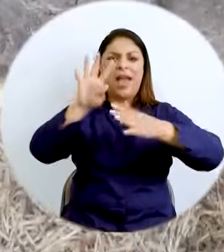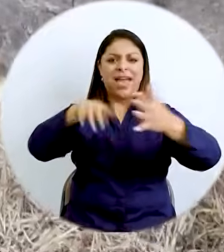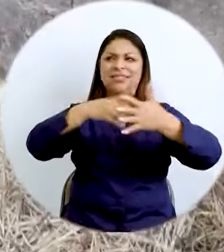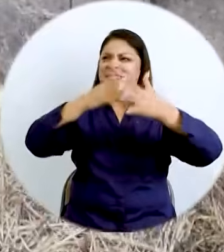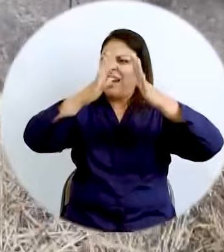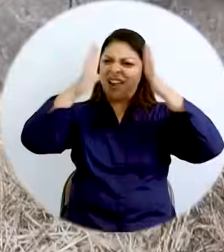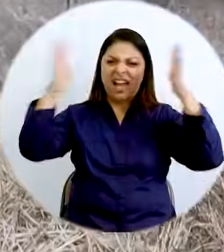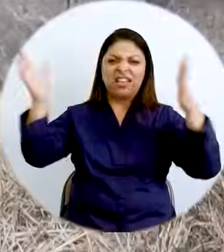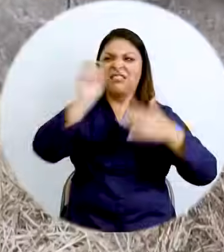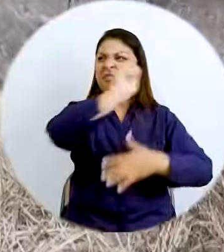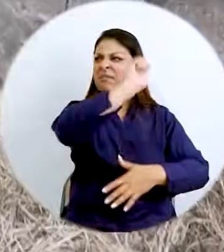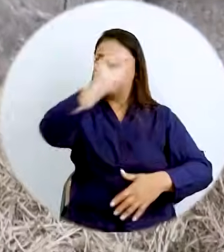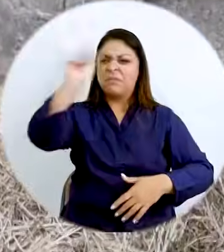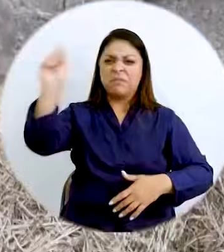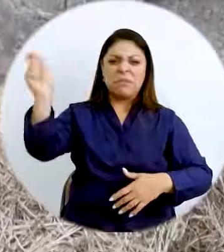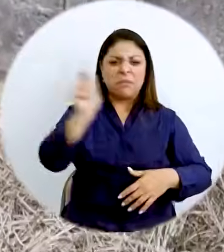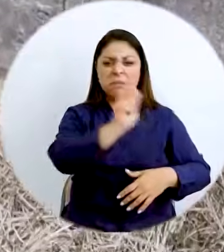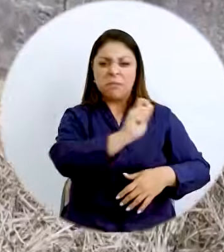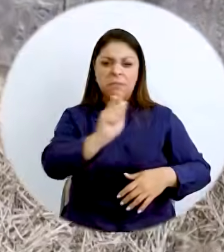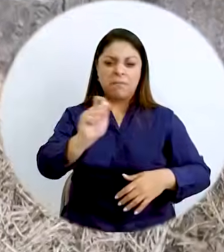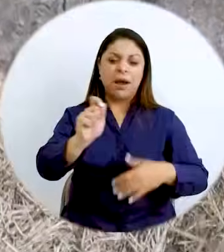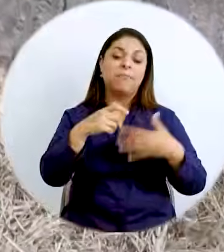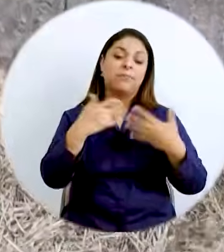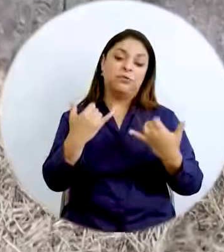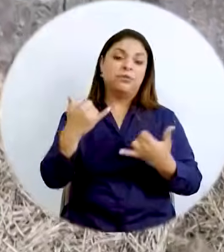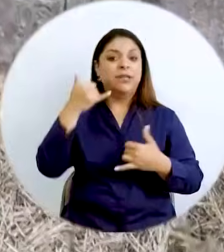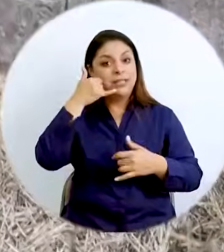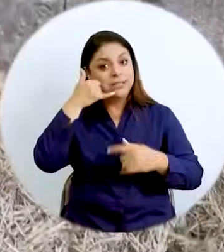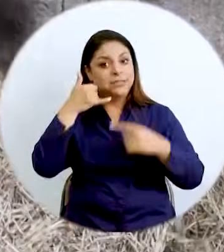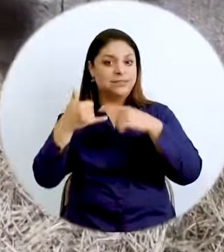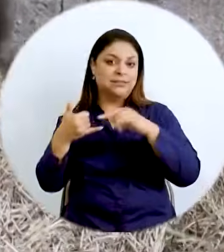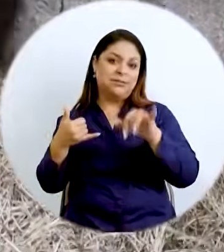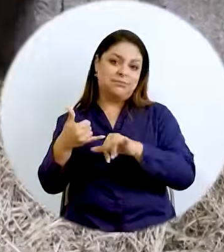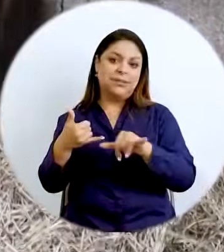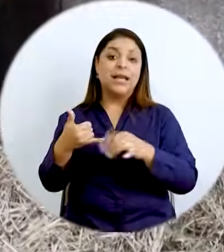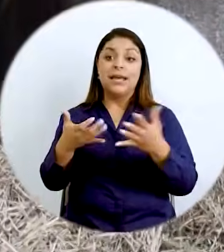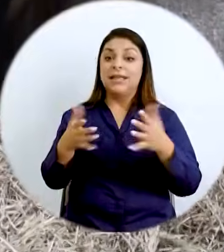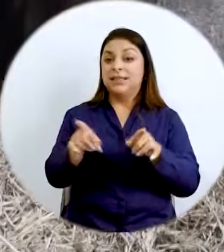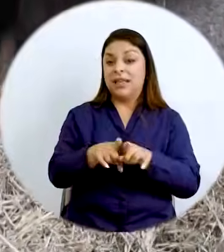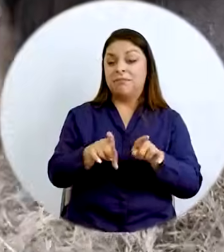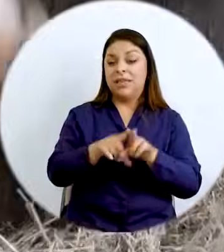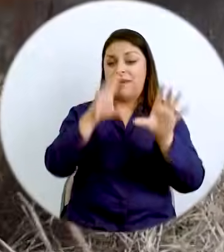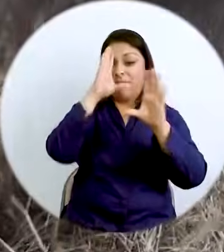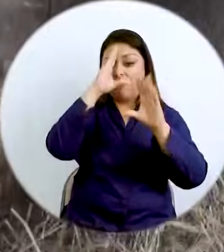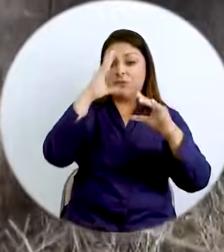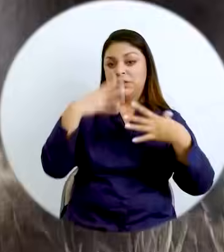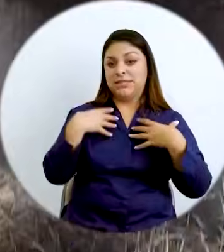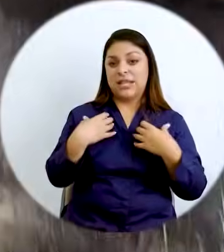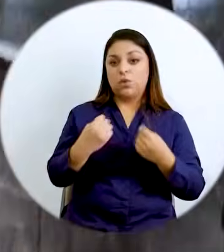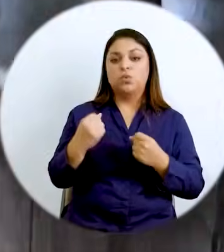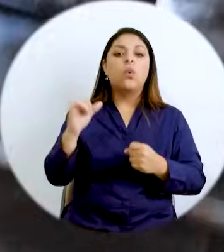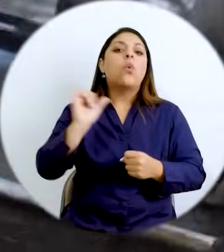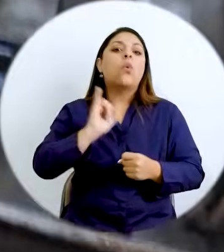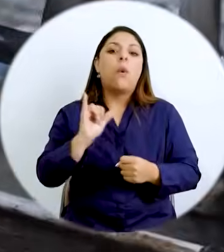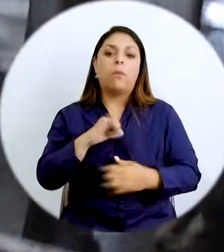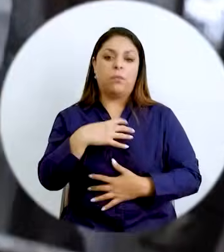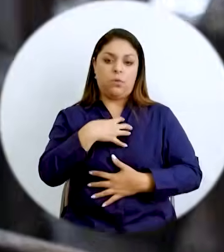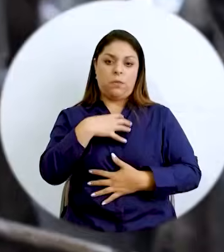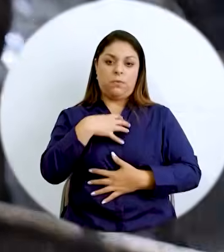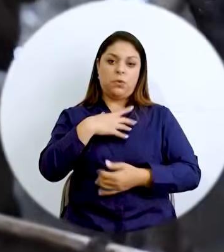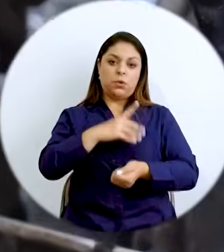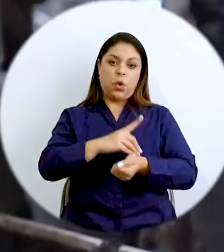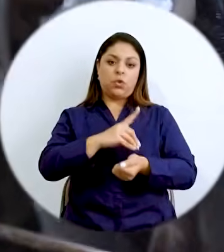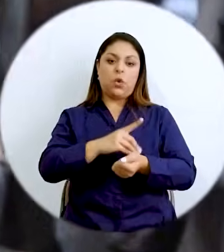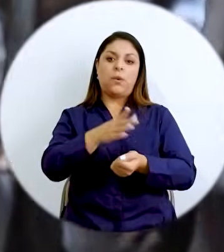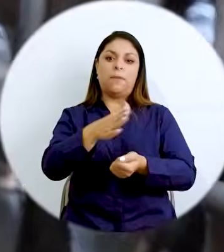cronológico en el día a día, una agenda grande donde puede apuntar todo. Y ahí hay que ahora el llevar, celular. y hay que llevar datos de salud, porque esto es como un perfil que